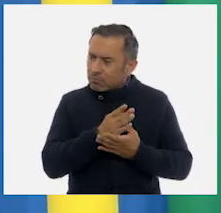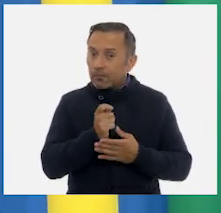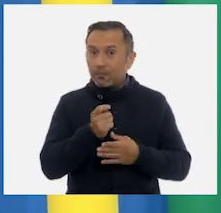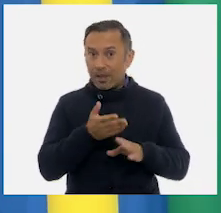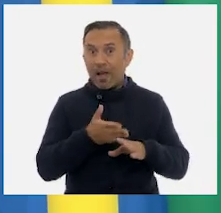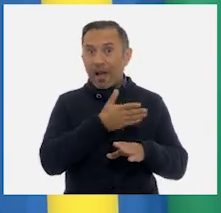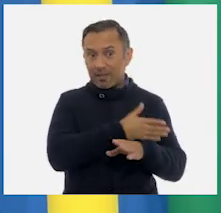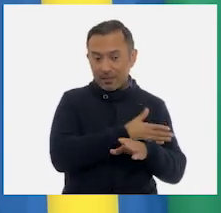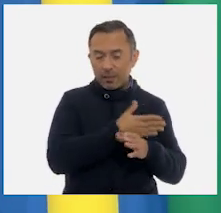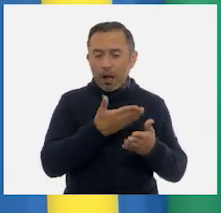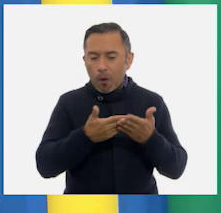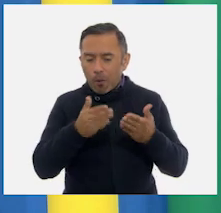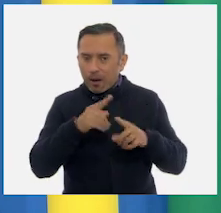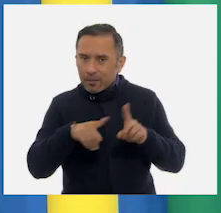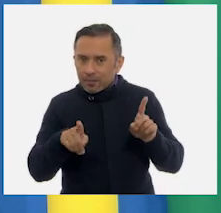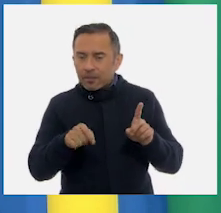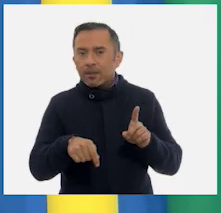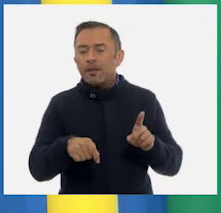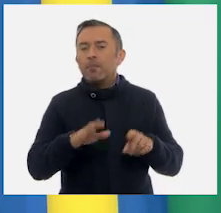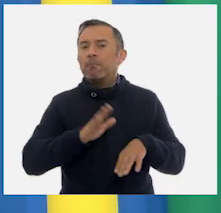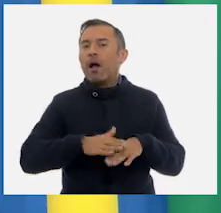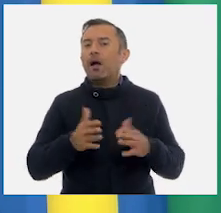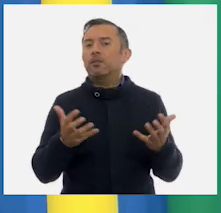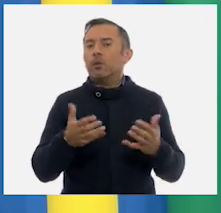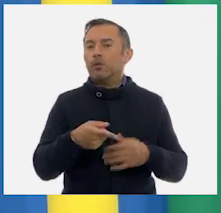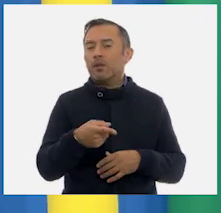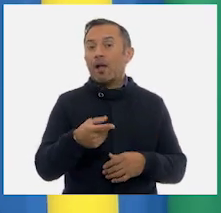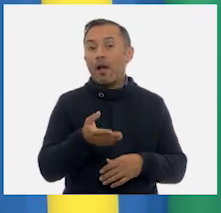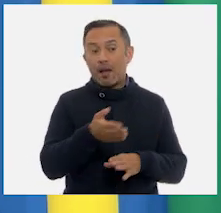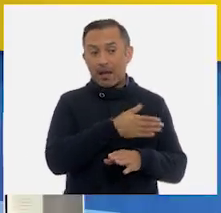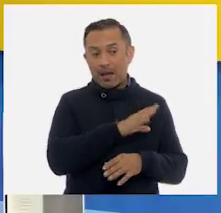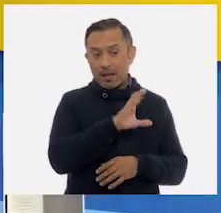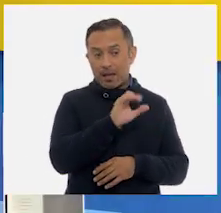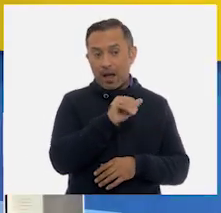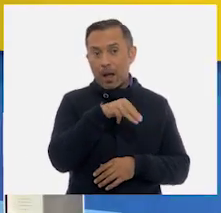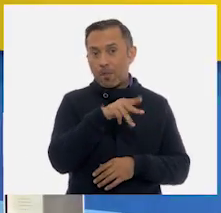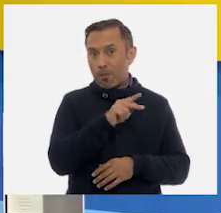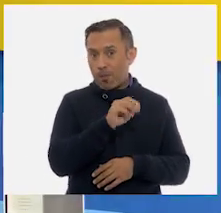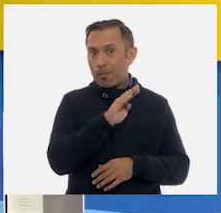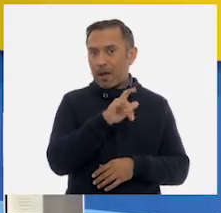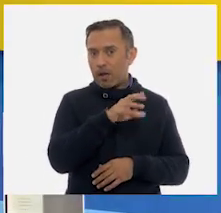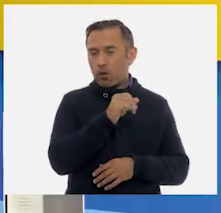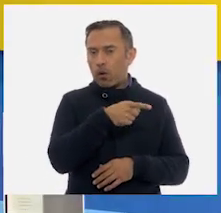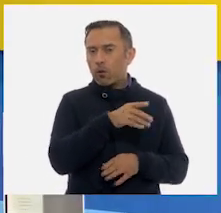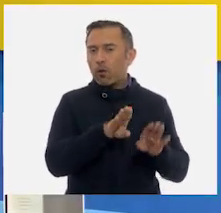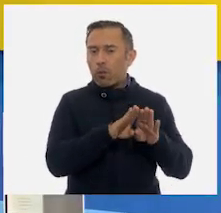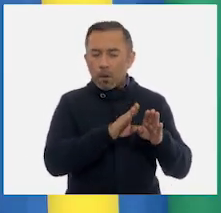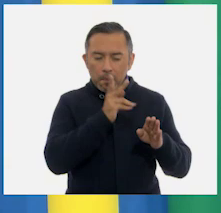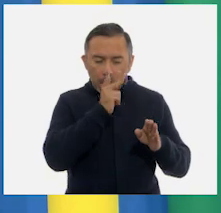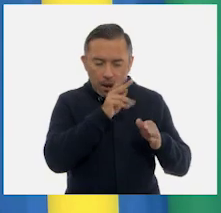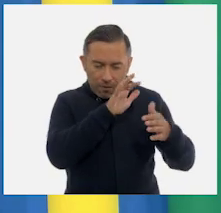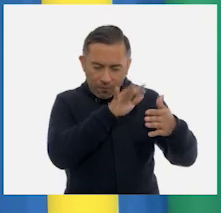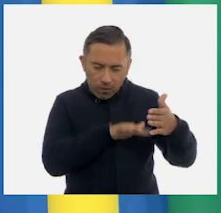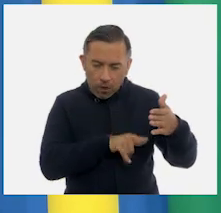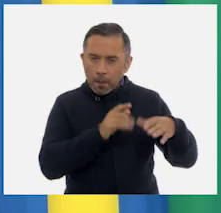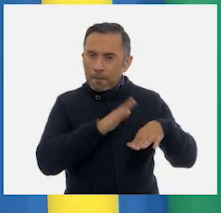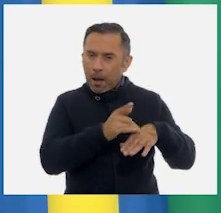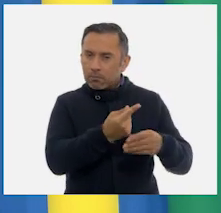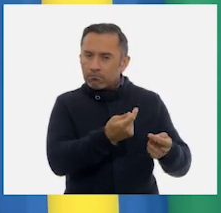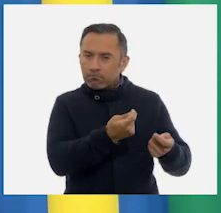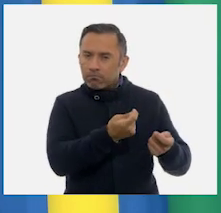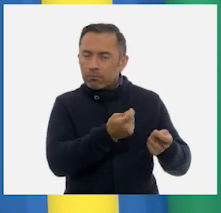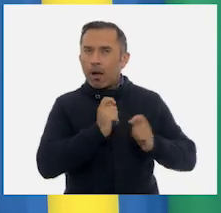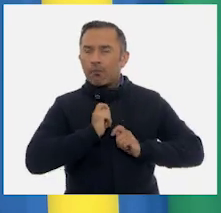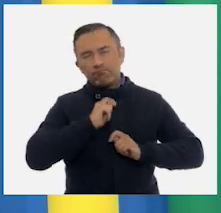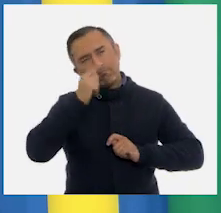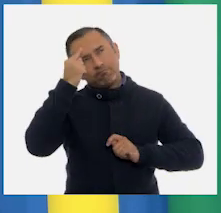las acciones. El de Campobello en general es un poco más reflexivo. ¿Por qué piensas eso, María? Porque mientras en el